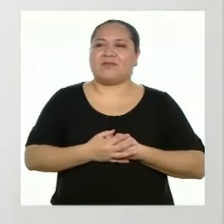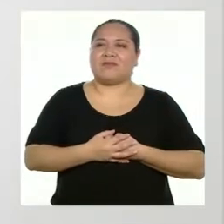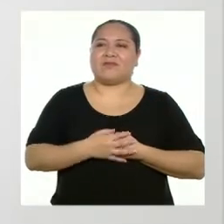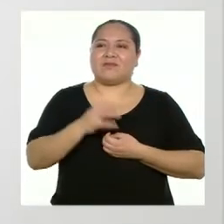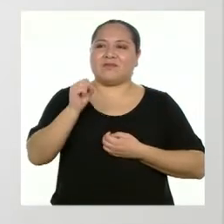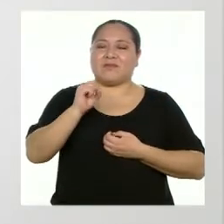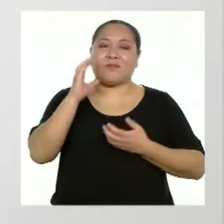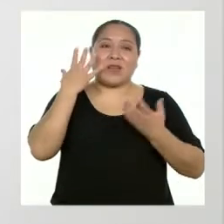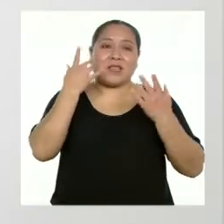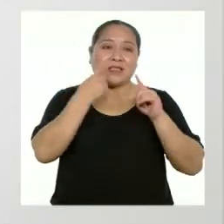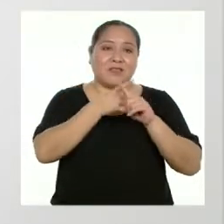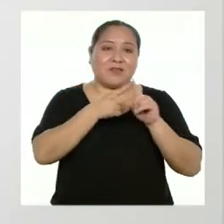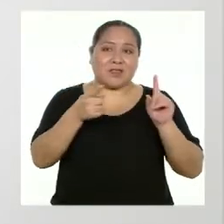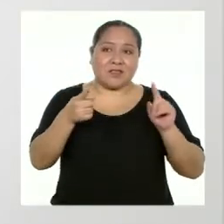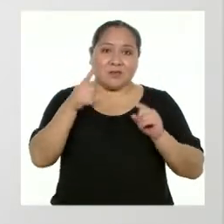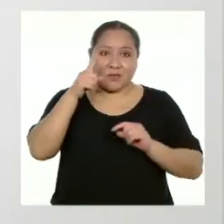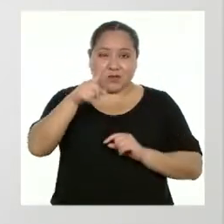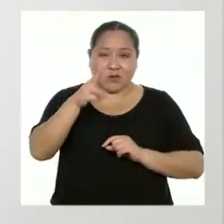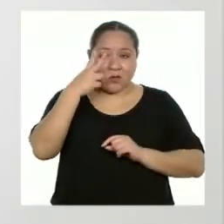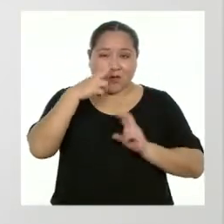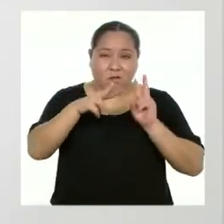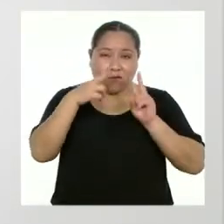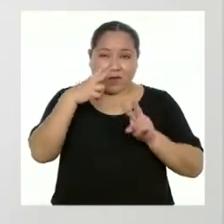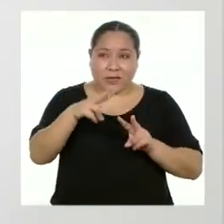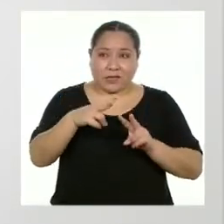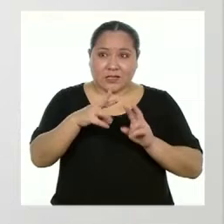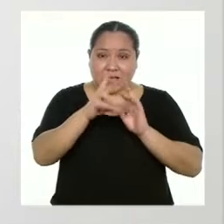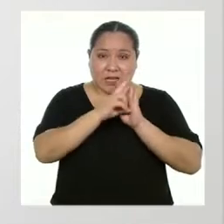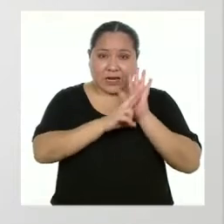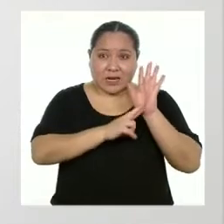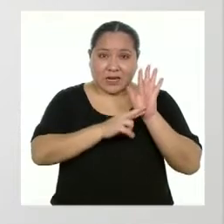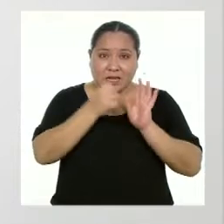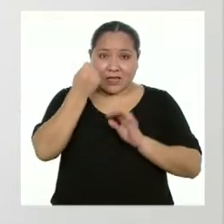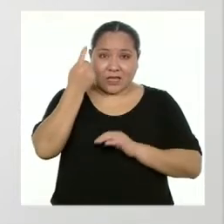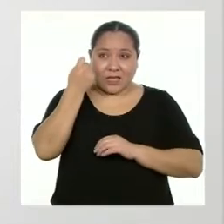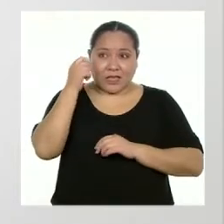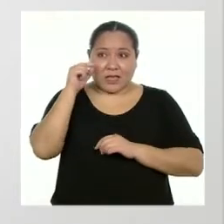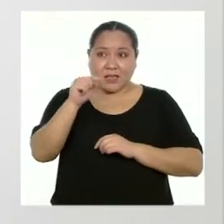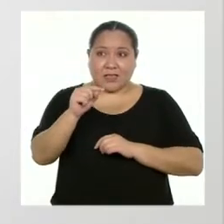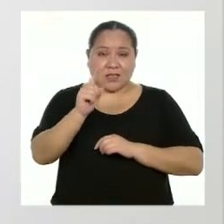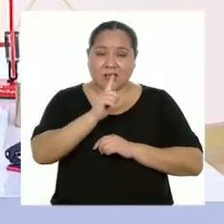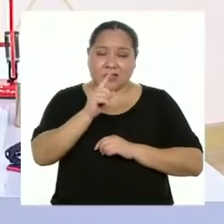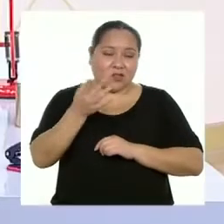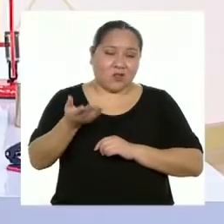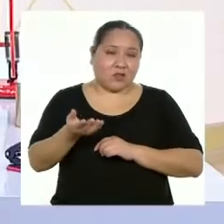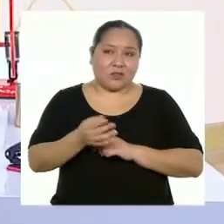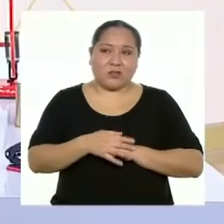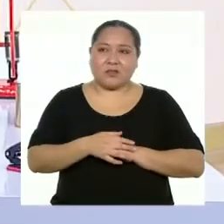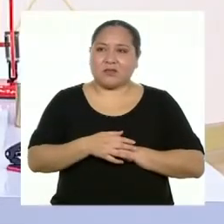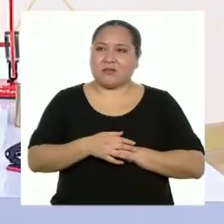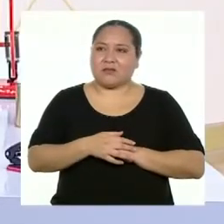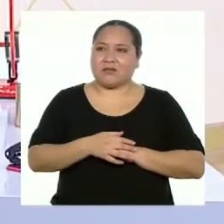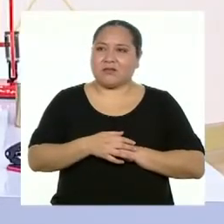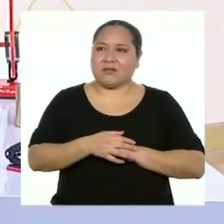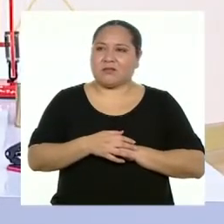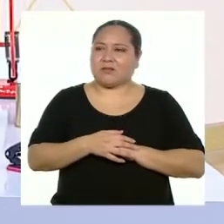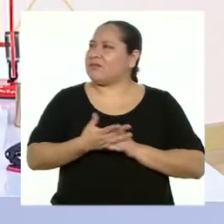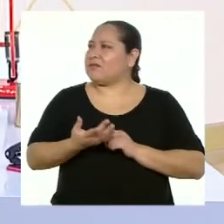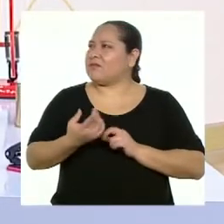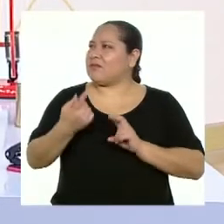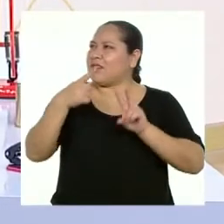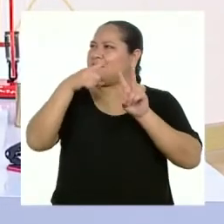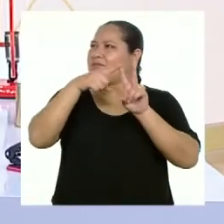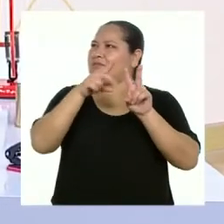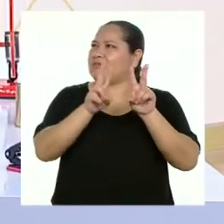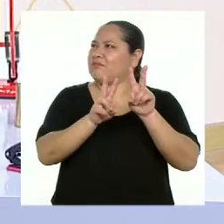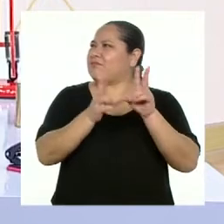Parecen distintas, pero si analizas bien las expresiones, te darás cuenta de que no lo son. No veo nada que no sea la raíz